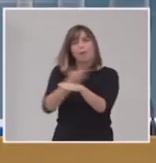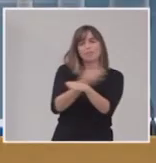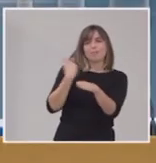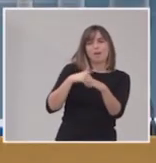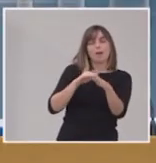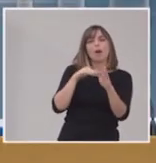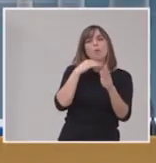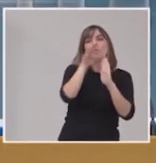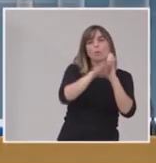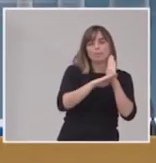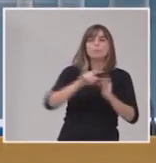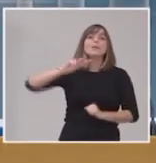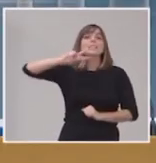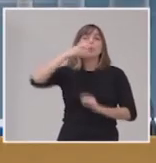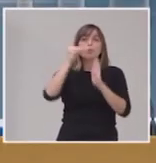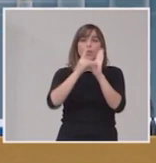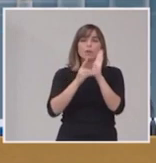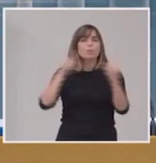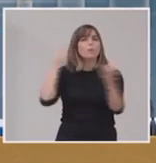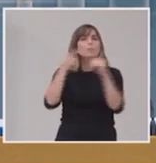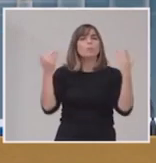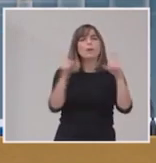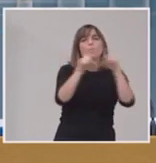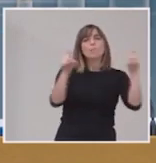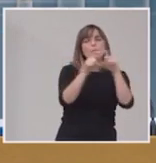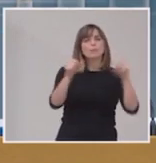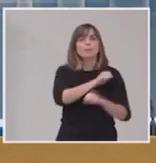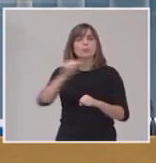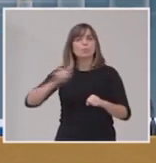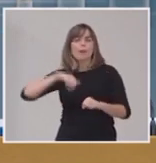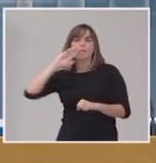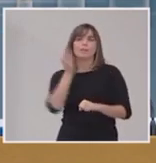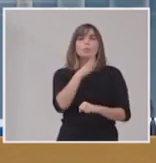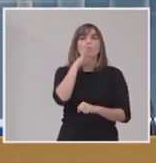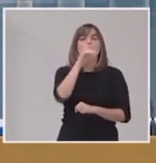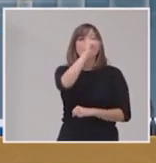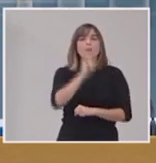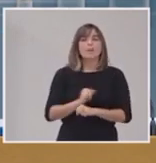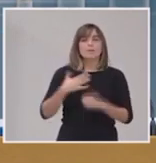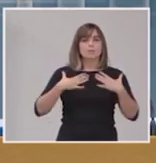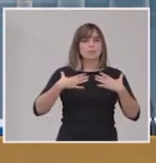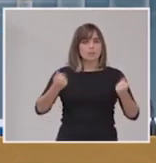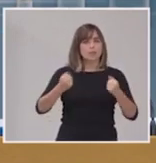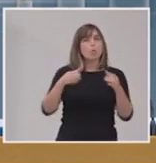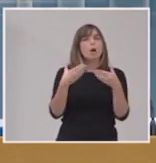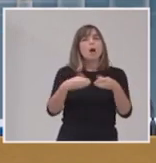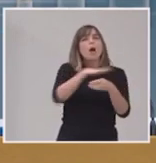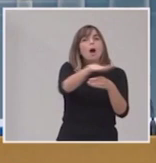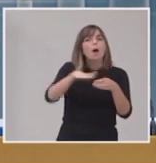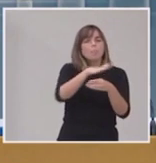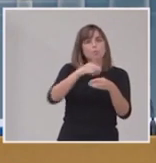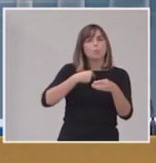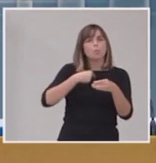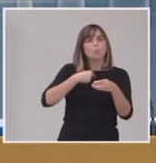decreto que hemos aprobado está dirigido a empresas y autónomos afectados por la crisis sanitaria en el ámbito de la cultura, el ocio y el